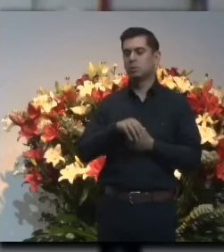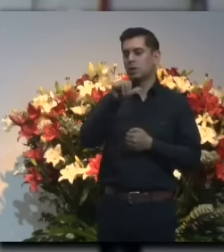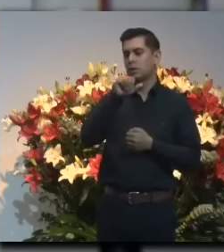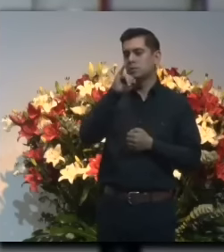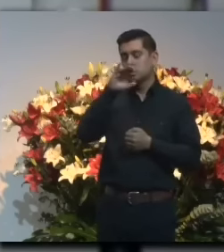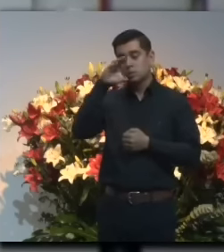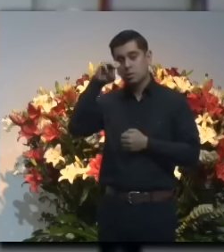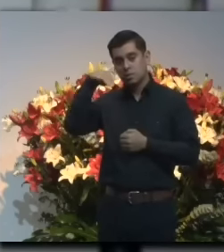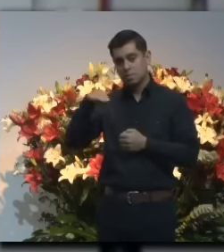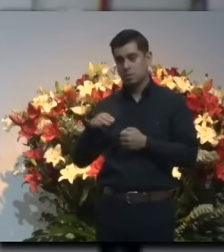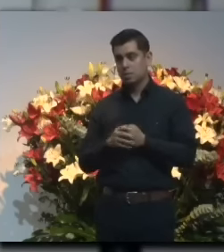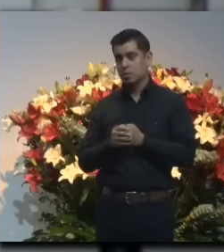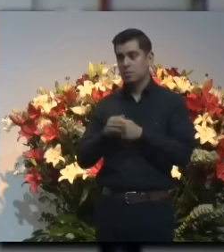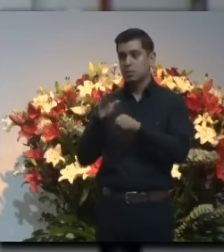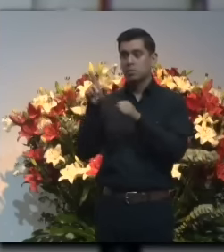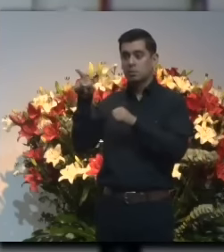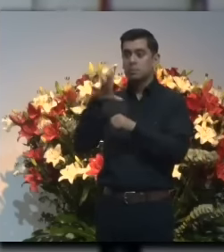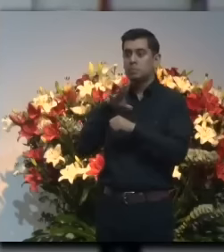de corrupción.